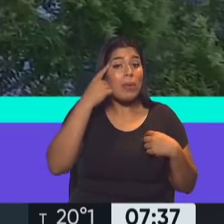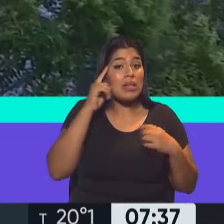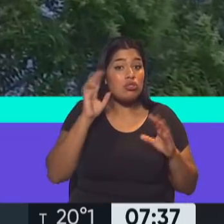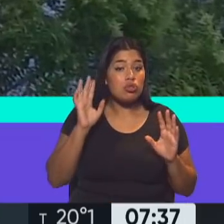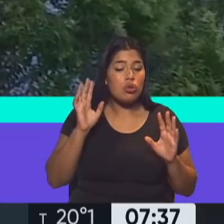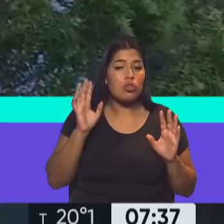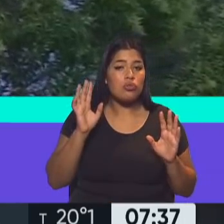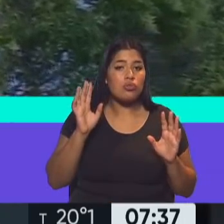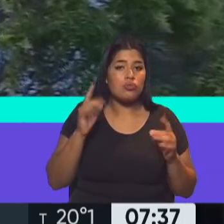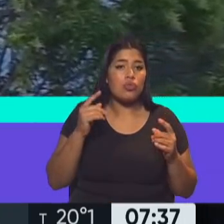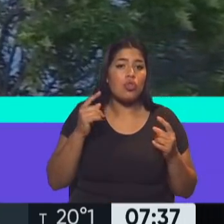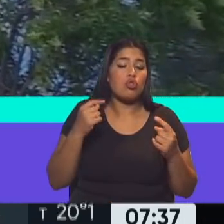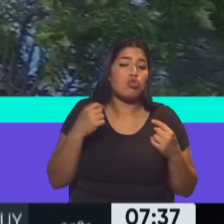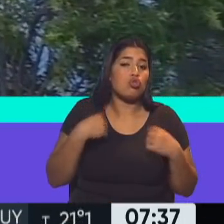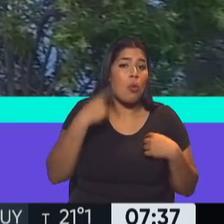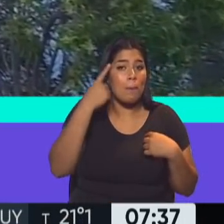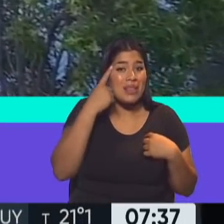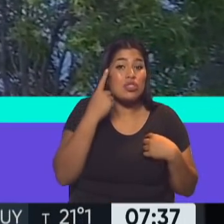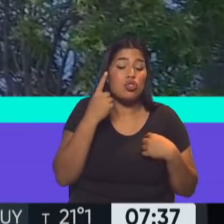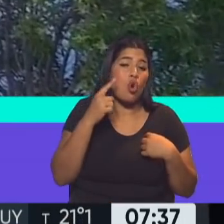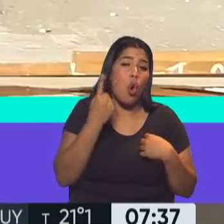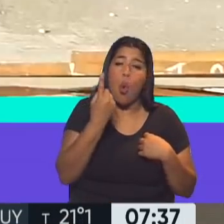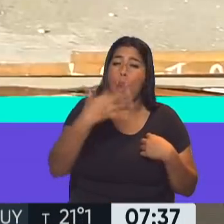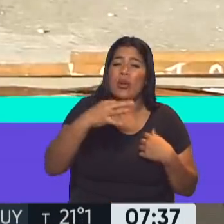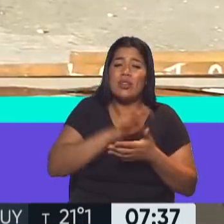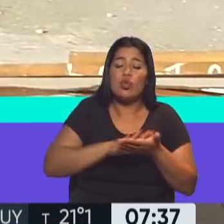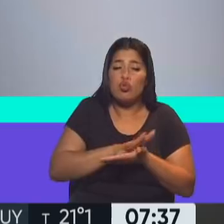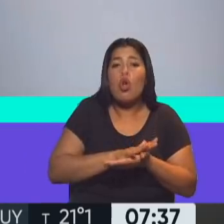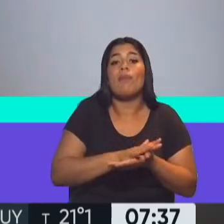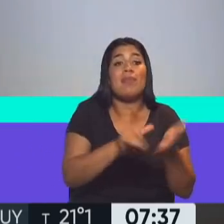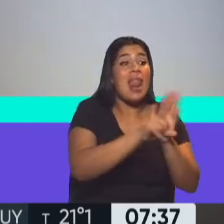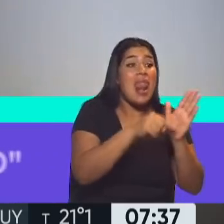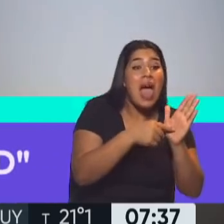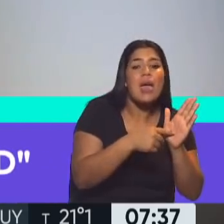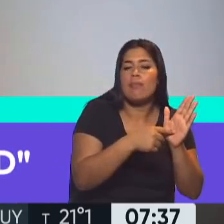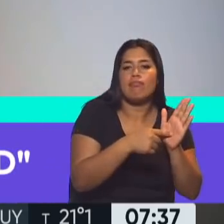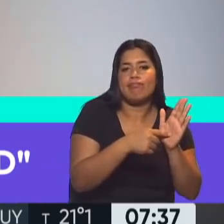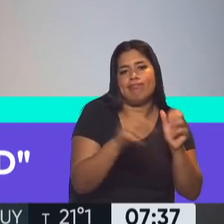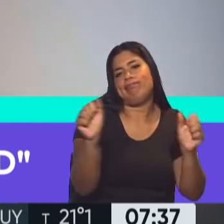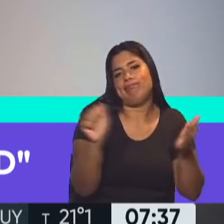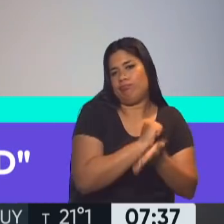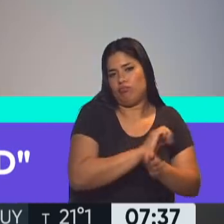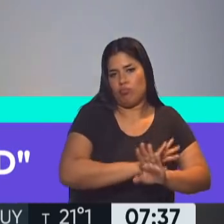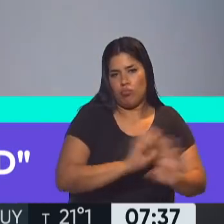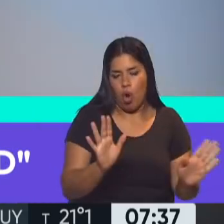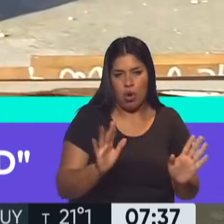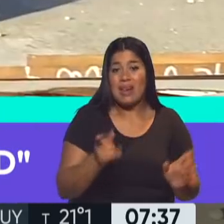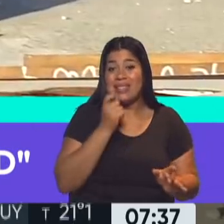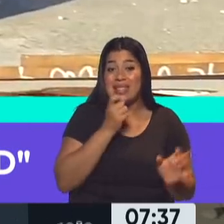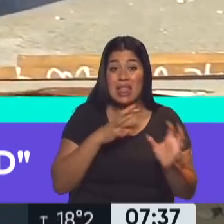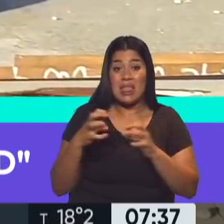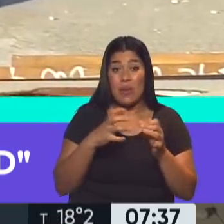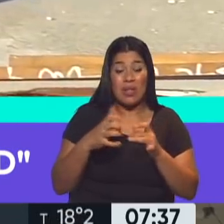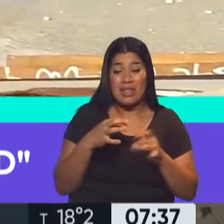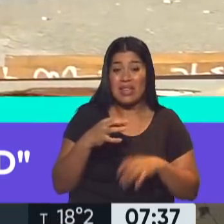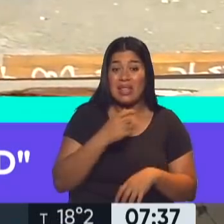ahora la derogación de esta ley. Y si la quiere debatir, el tema más transversal,